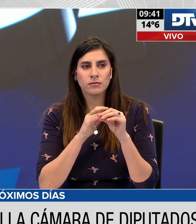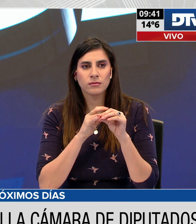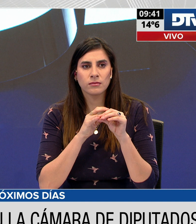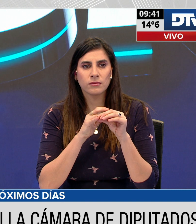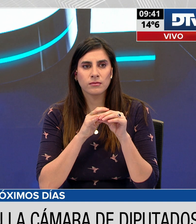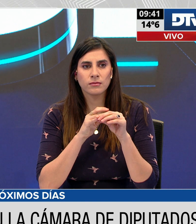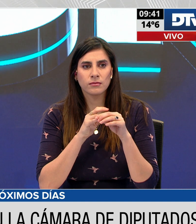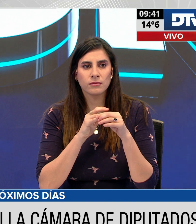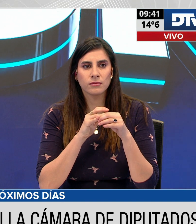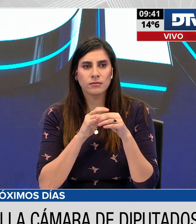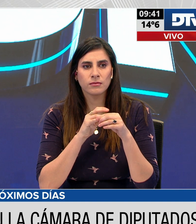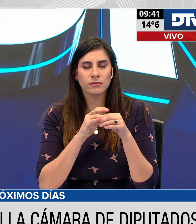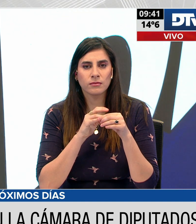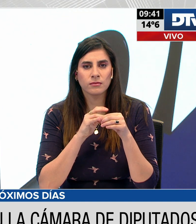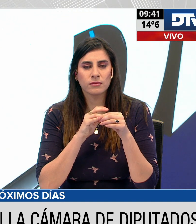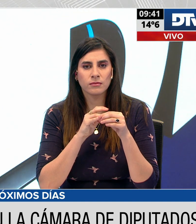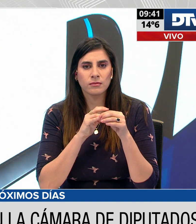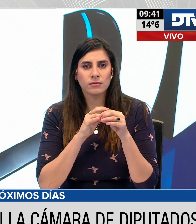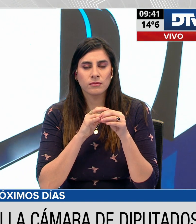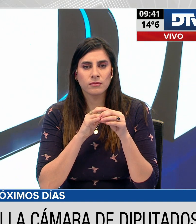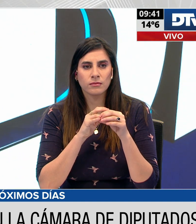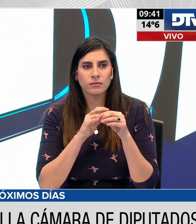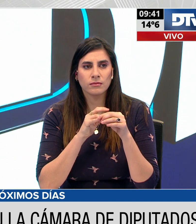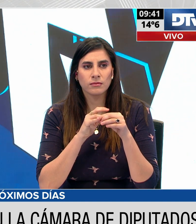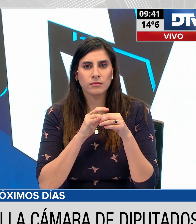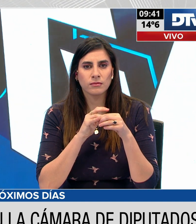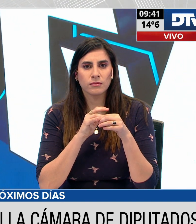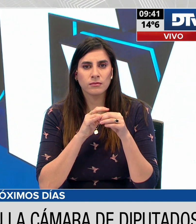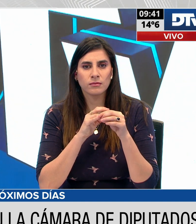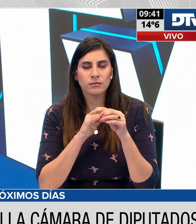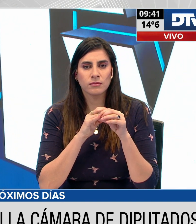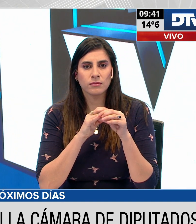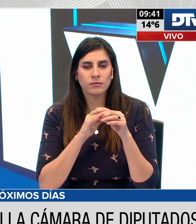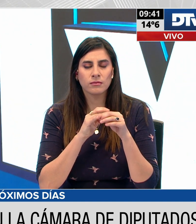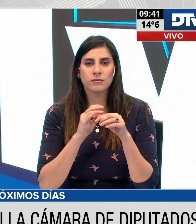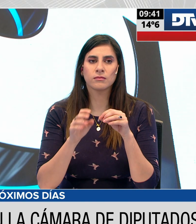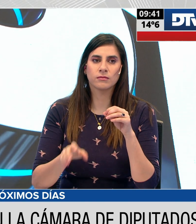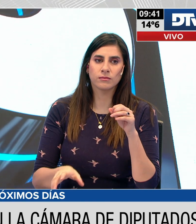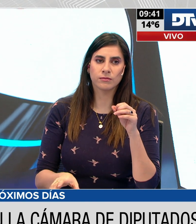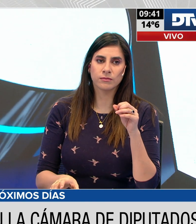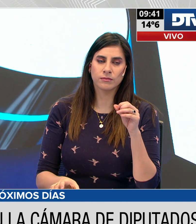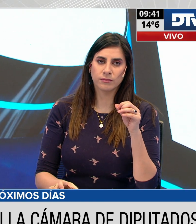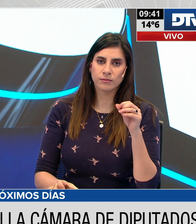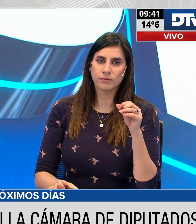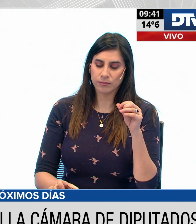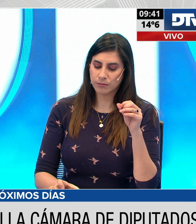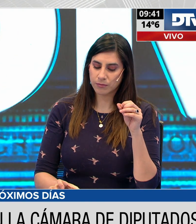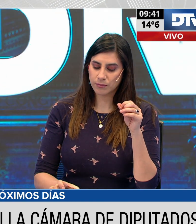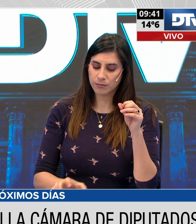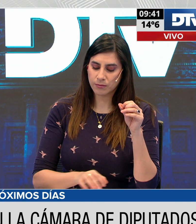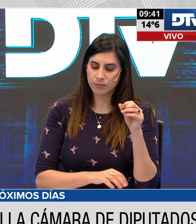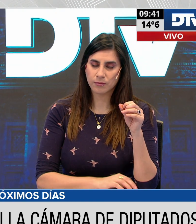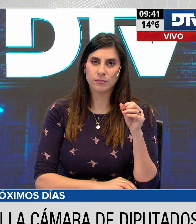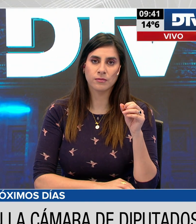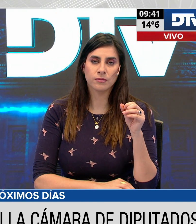Así que reiteramos, la intención ahora del oficialismo es sesionar el día 19 de septiembre,